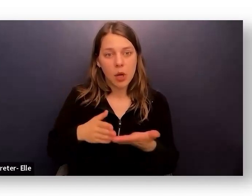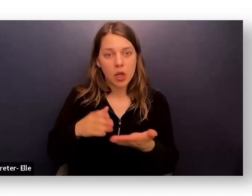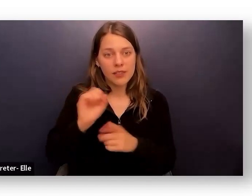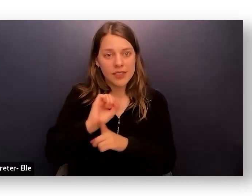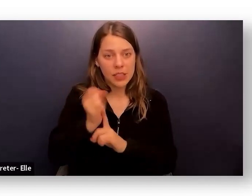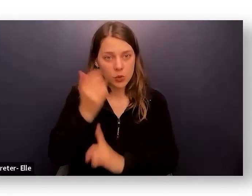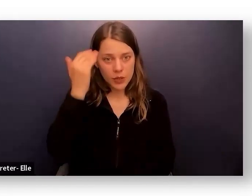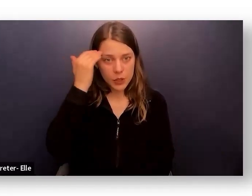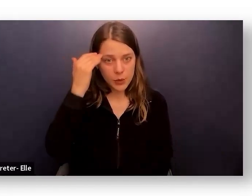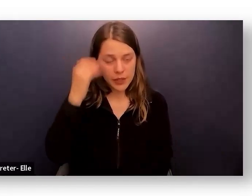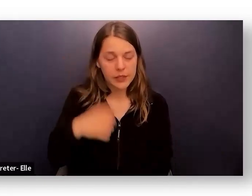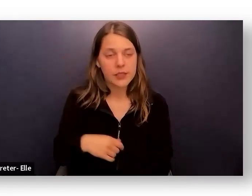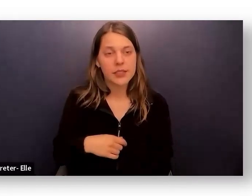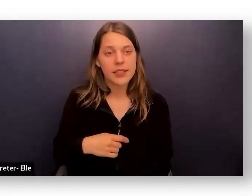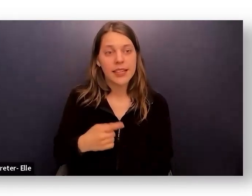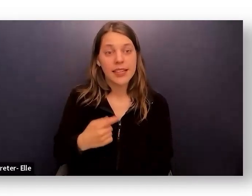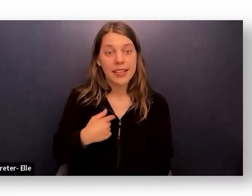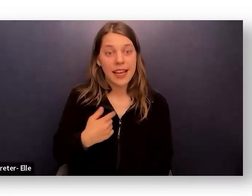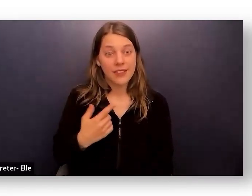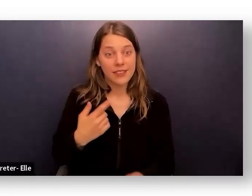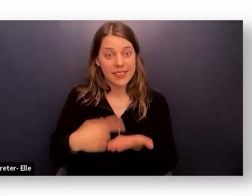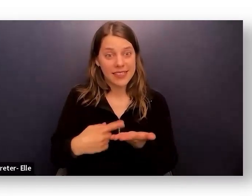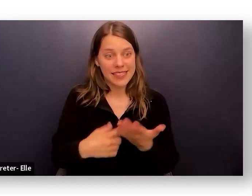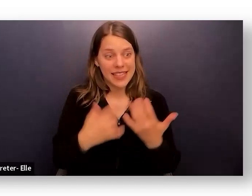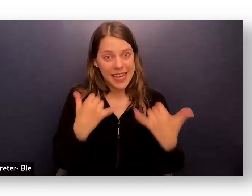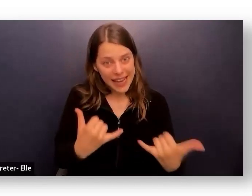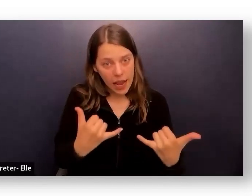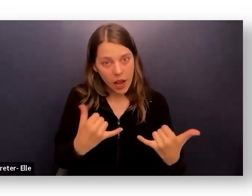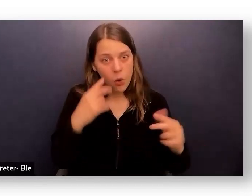incendios forestales. Es la segunda parte de